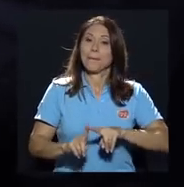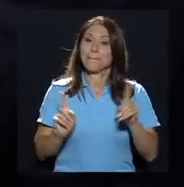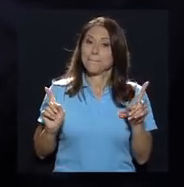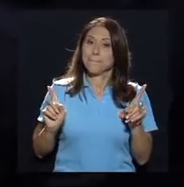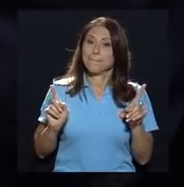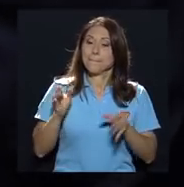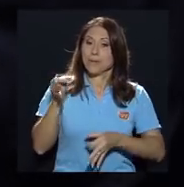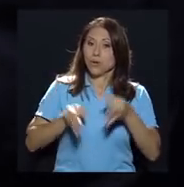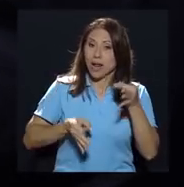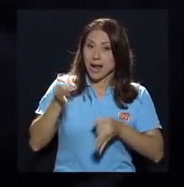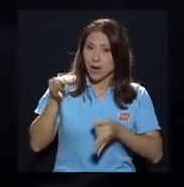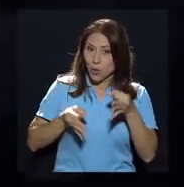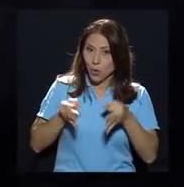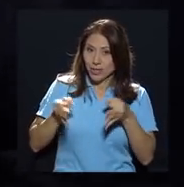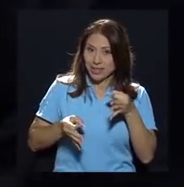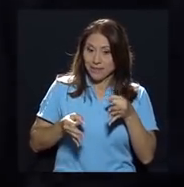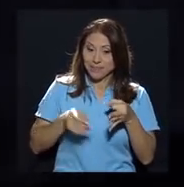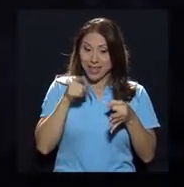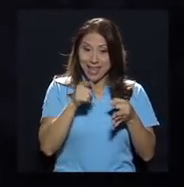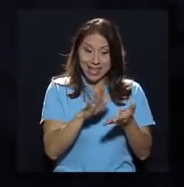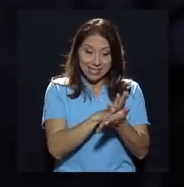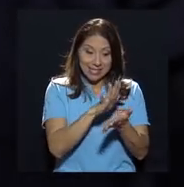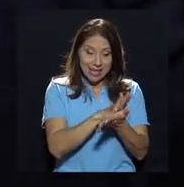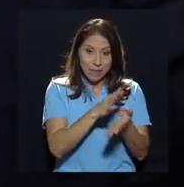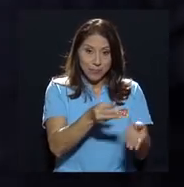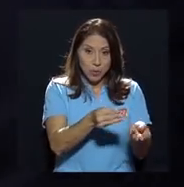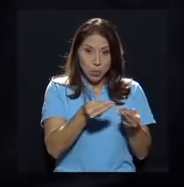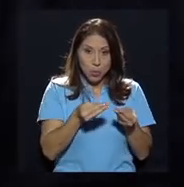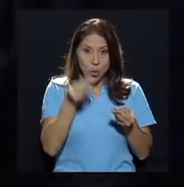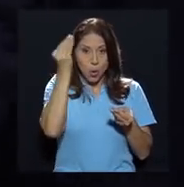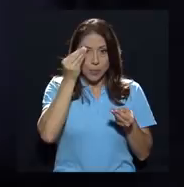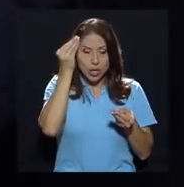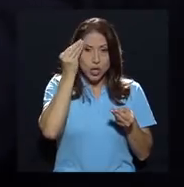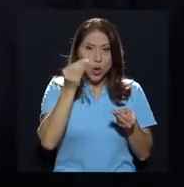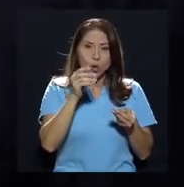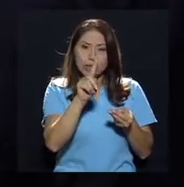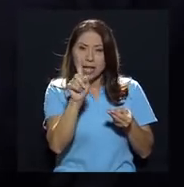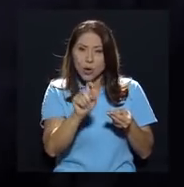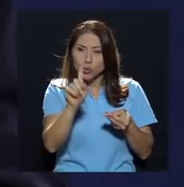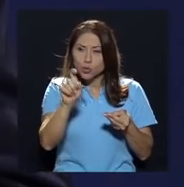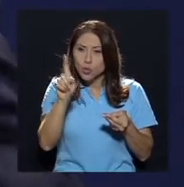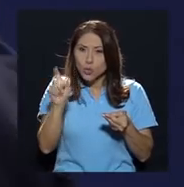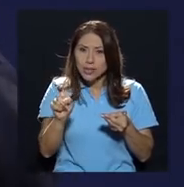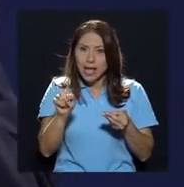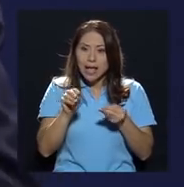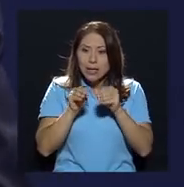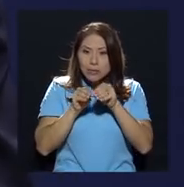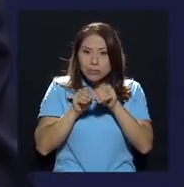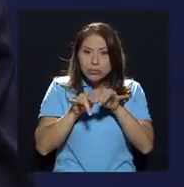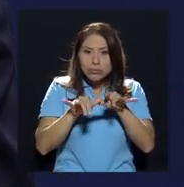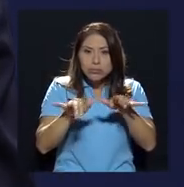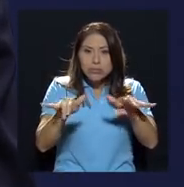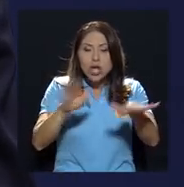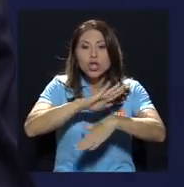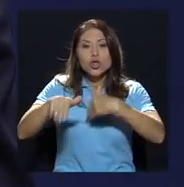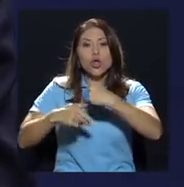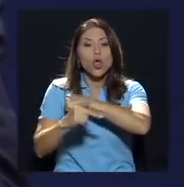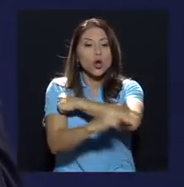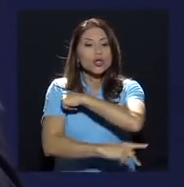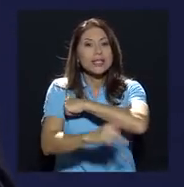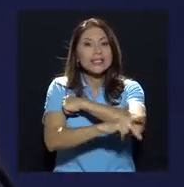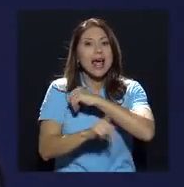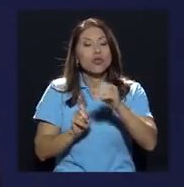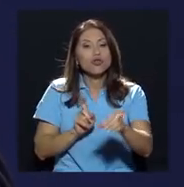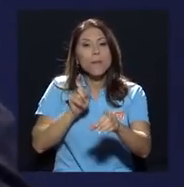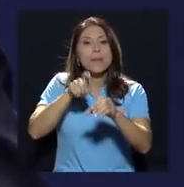la corte transmite esta solicitud de opinión consultiva de consulta a todos los estados partes en novedad a